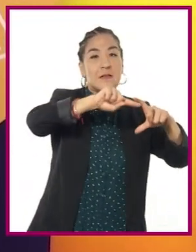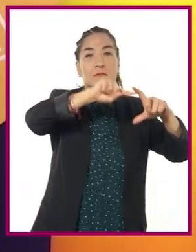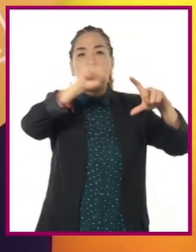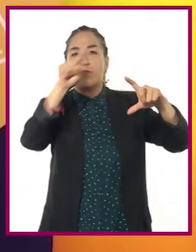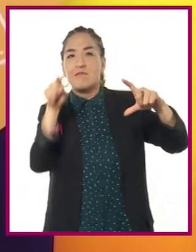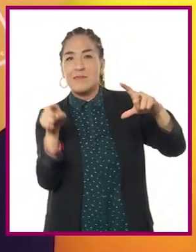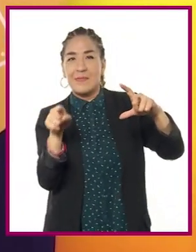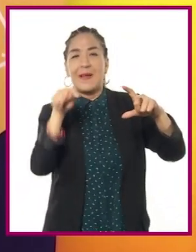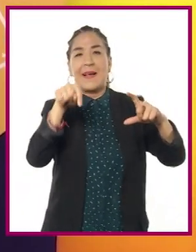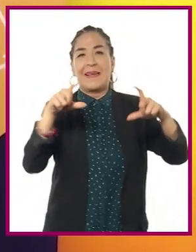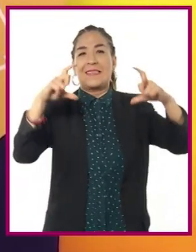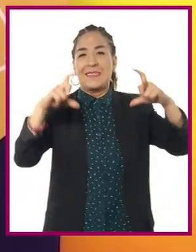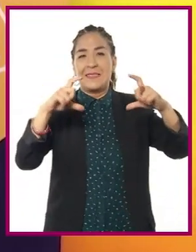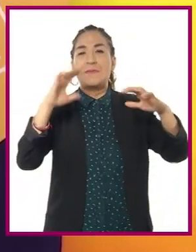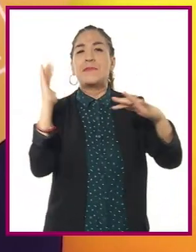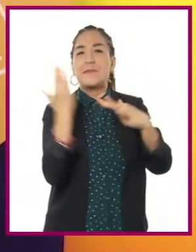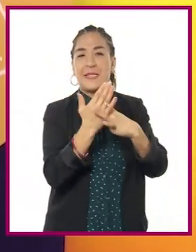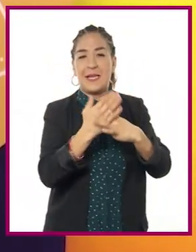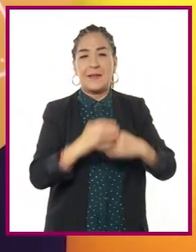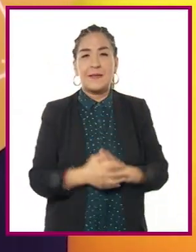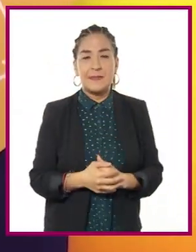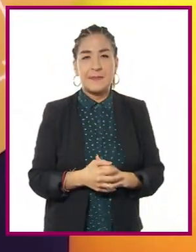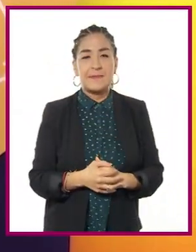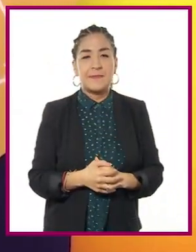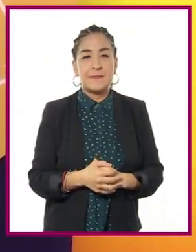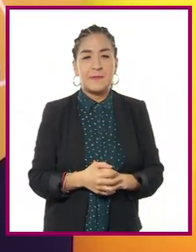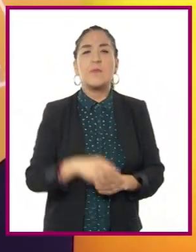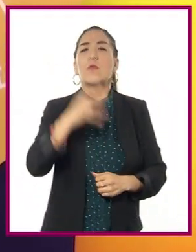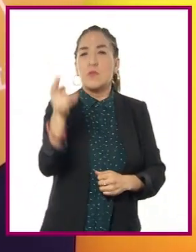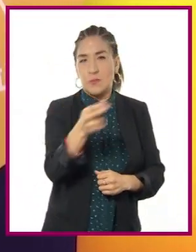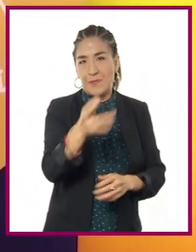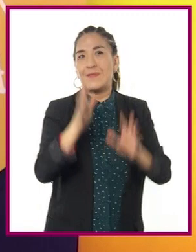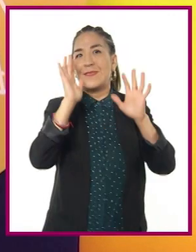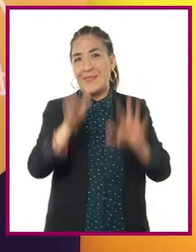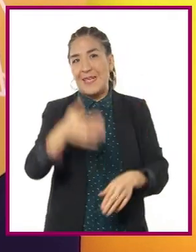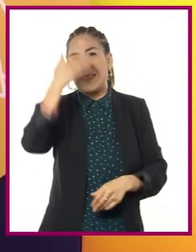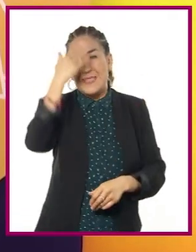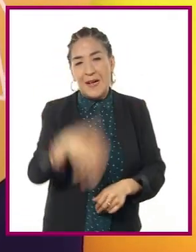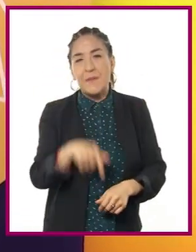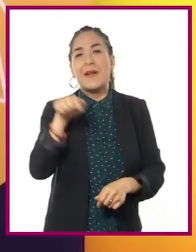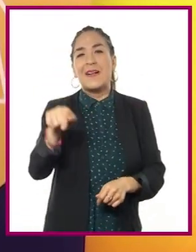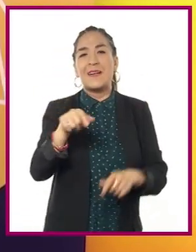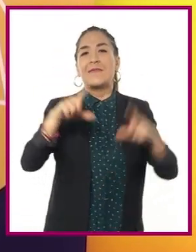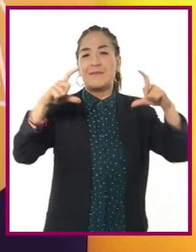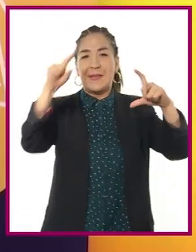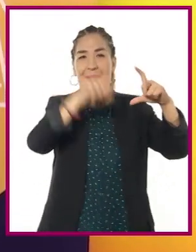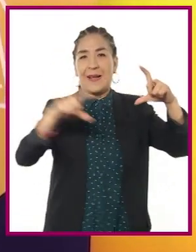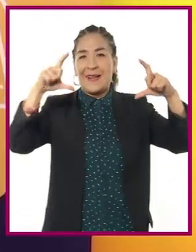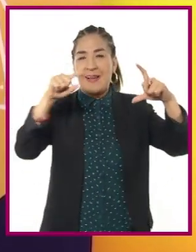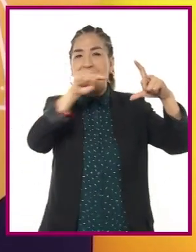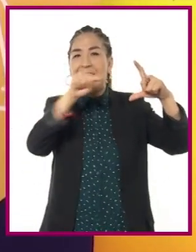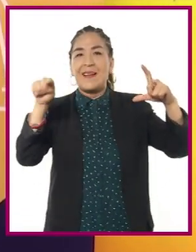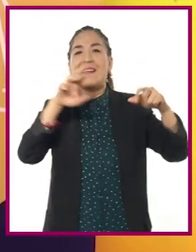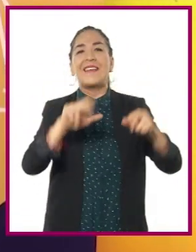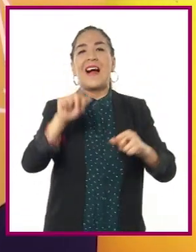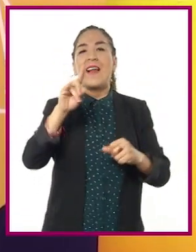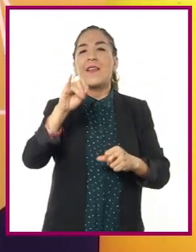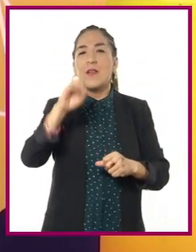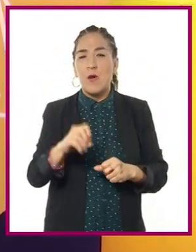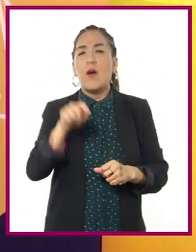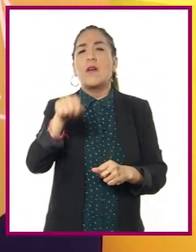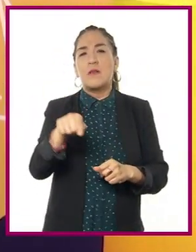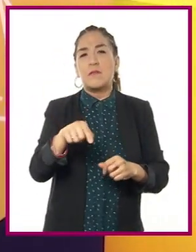la circunferencia. Asimismo, ustedes ya conocen que el radio de la circunferencia